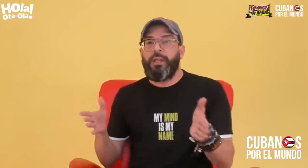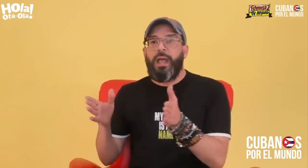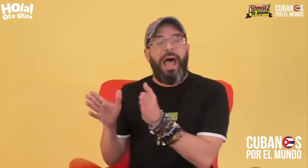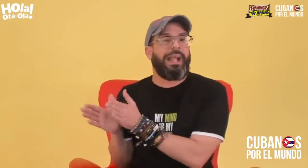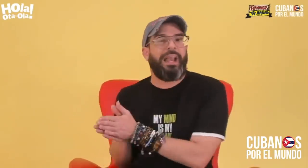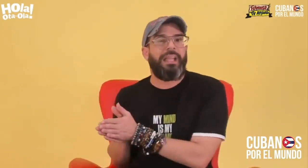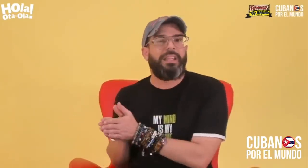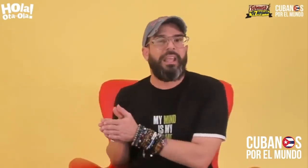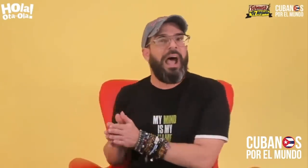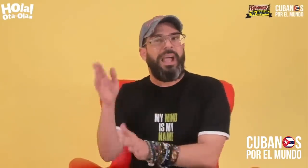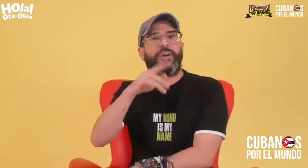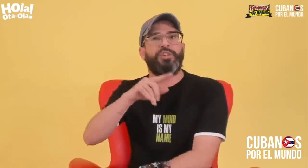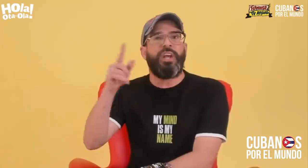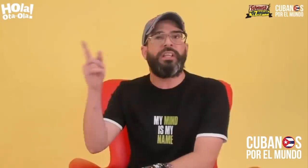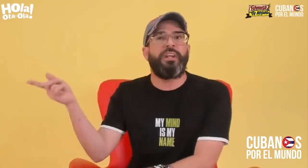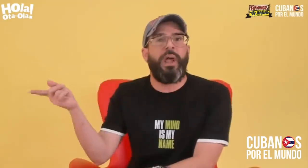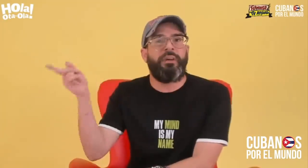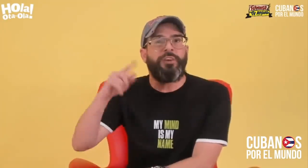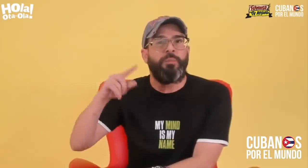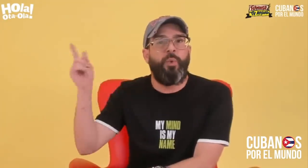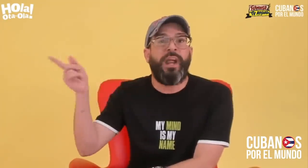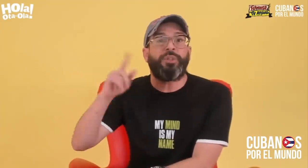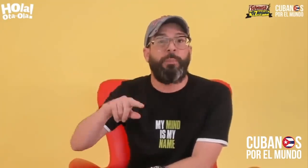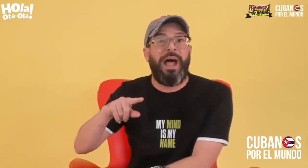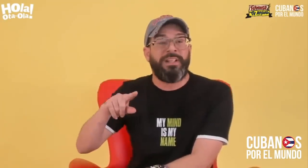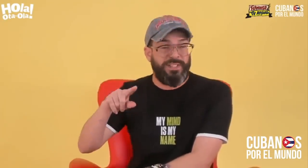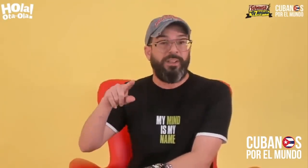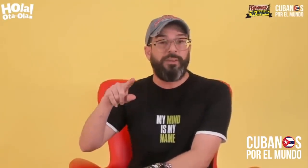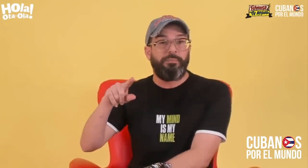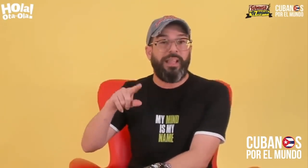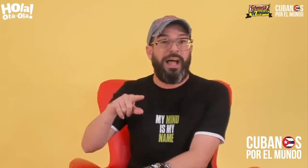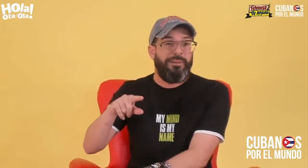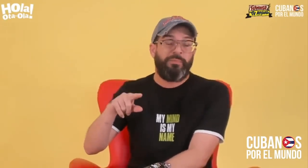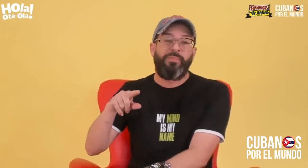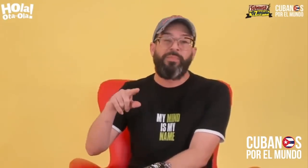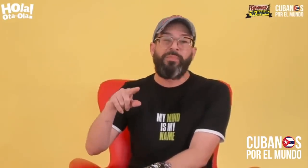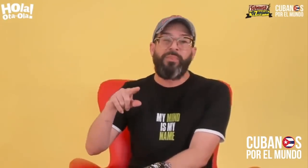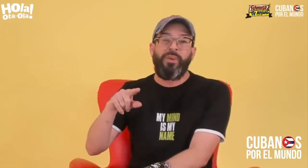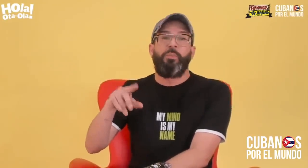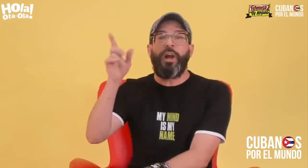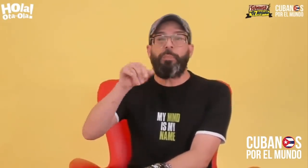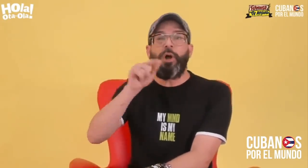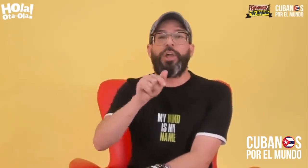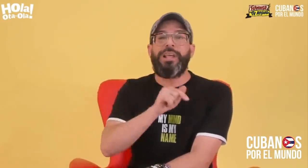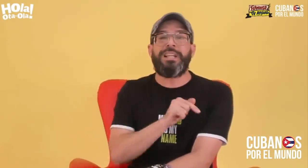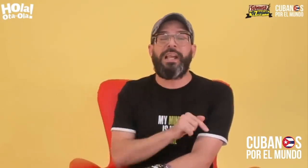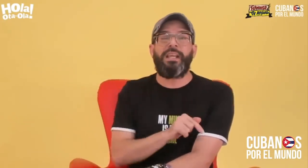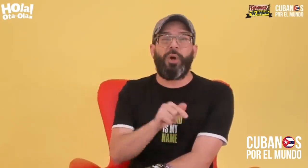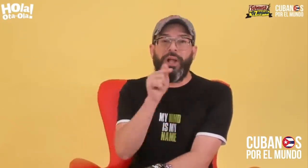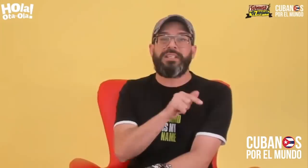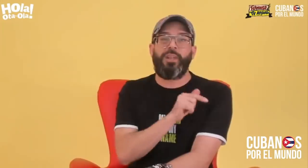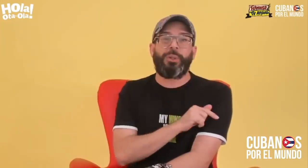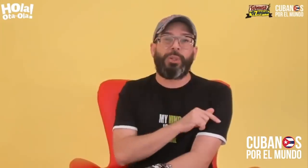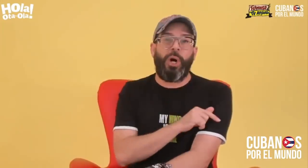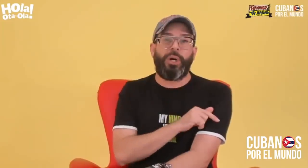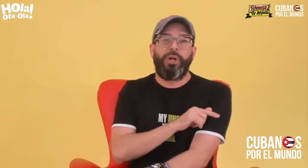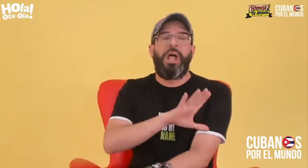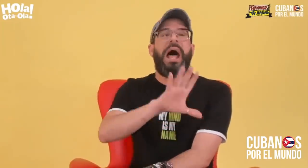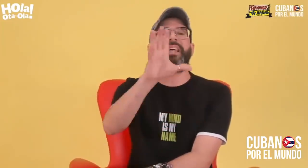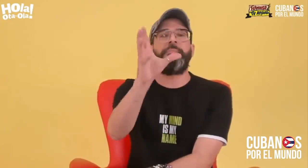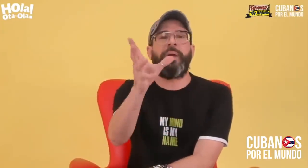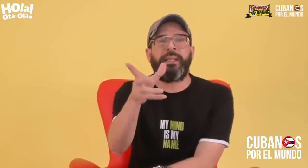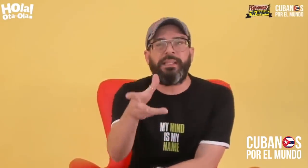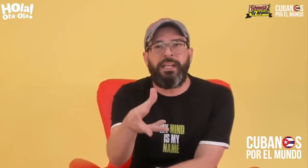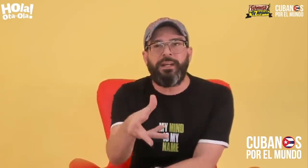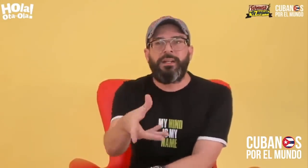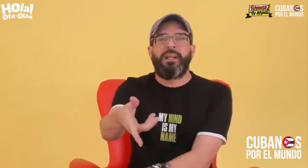COVID, aclaré y dije, ay, hay 89, hay un muerto más, ¿verdad? Bueno, pues hoy ha salido ese doctor